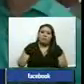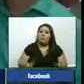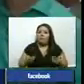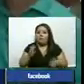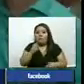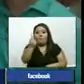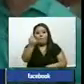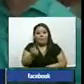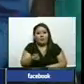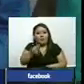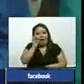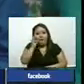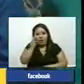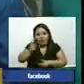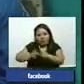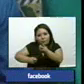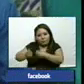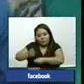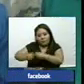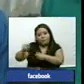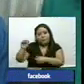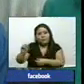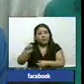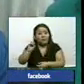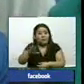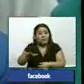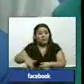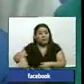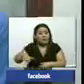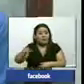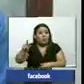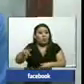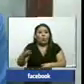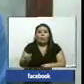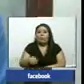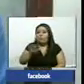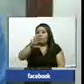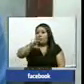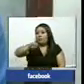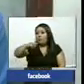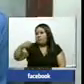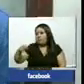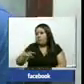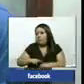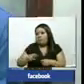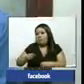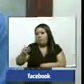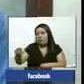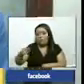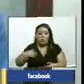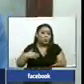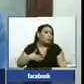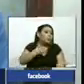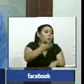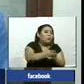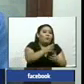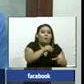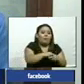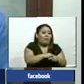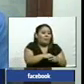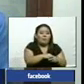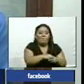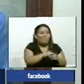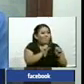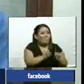un caficultor de la zona de Candelaria de la Frontera. Debe un monto de $50,000. Cuando voy a los bancos me dicen que no soy sujeto